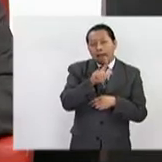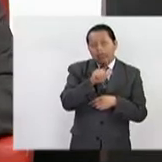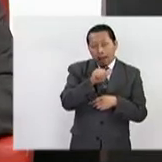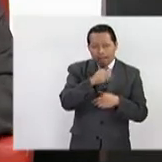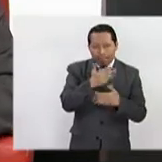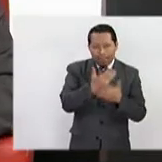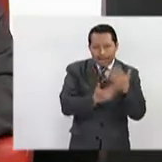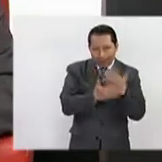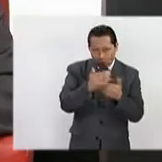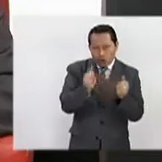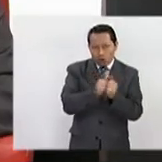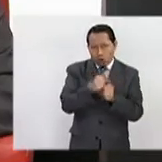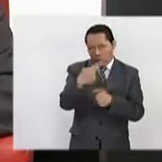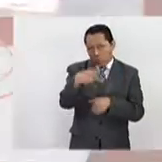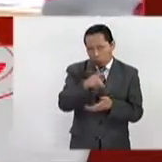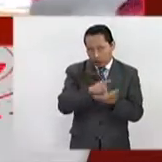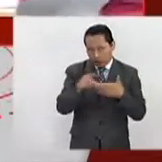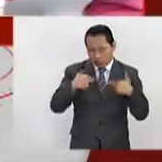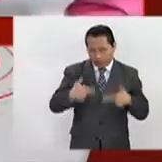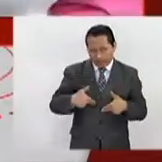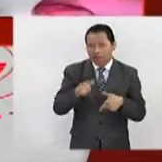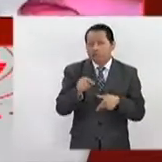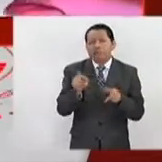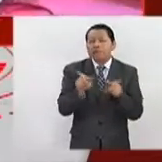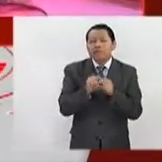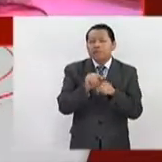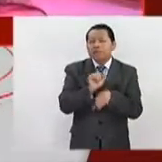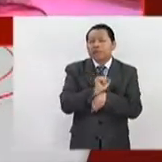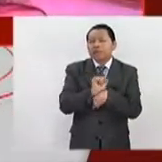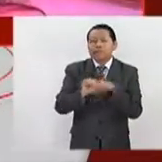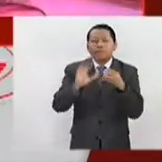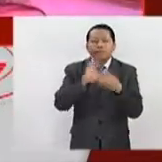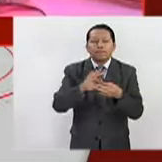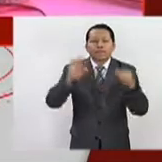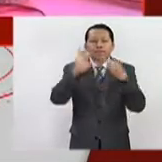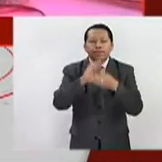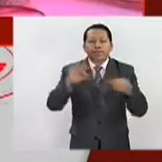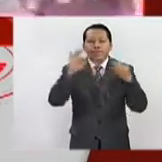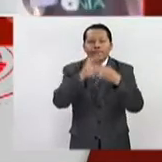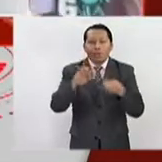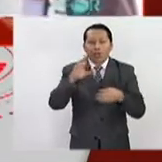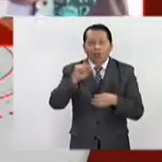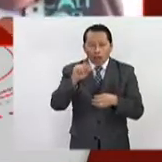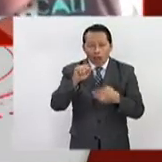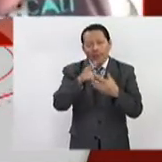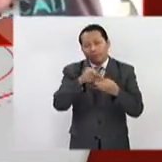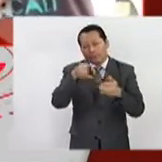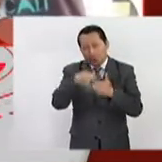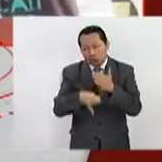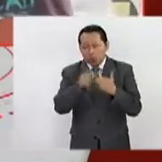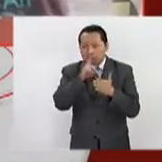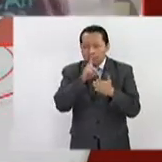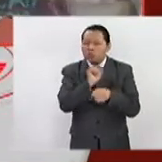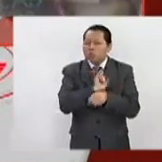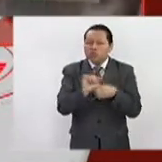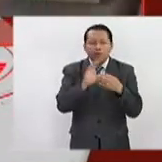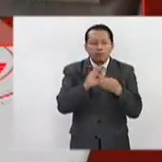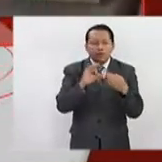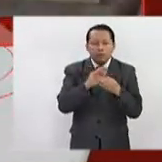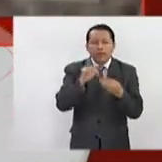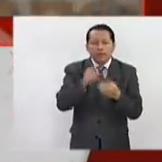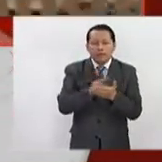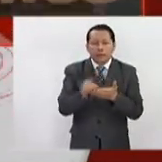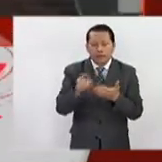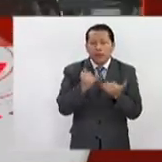que es precisamente explicar de manera sencilla, de manera entendible, sin tanta complicación, qué son estos derechos. Creo también que es importante llevar